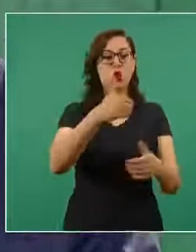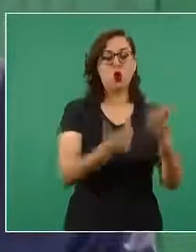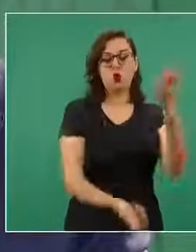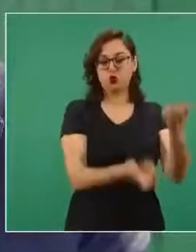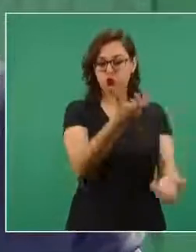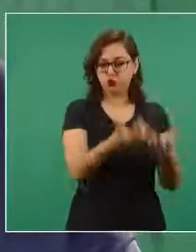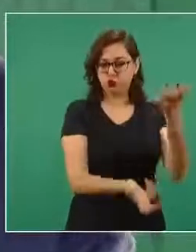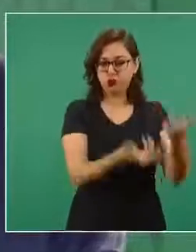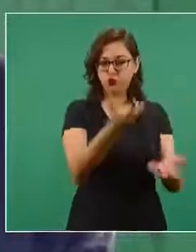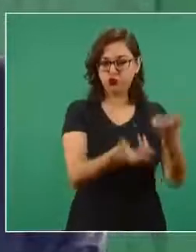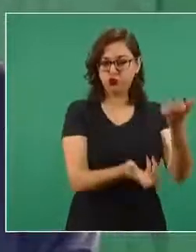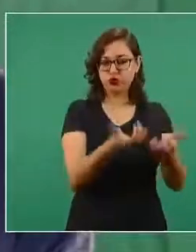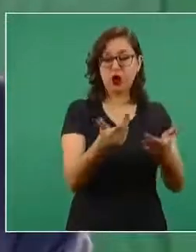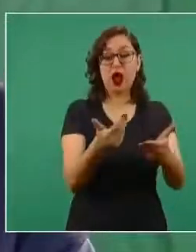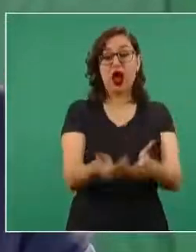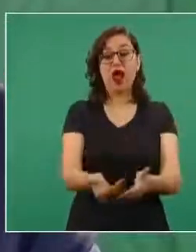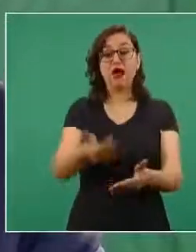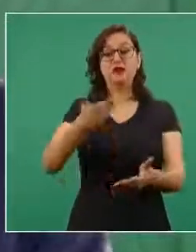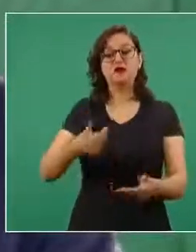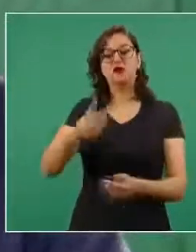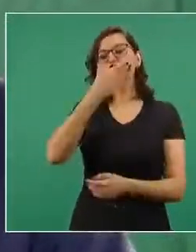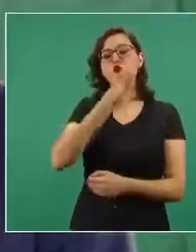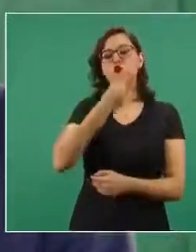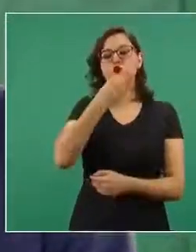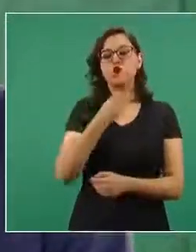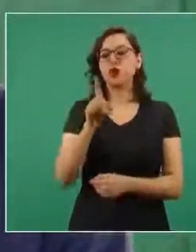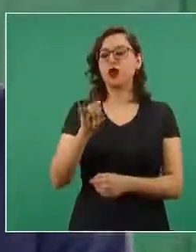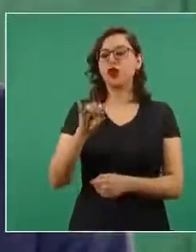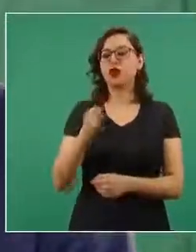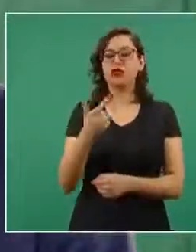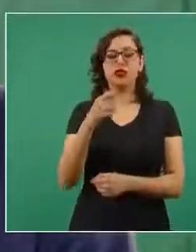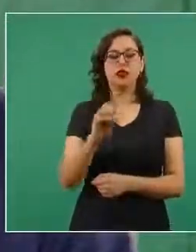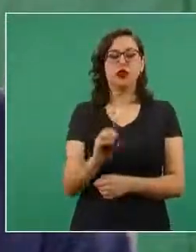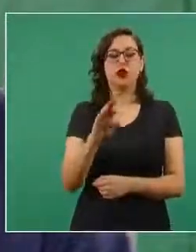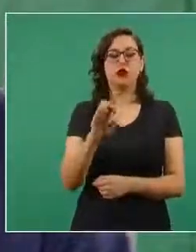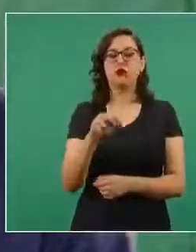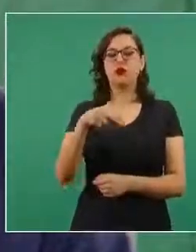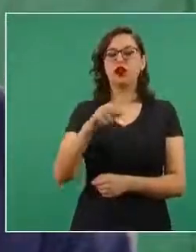subió a la tribuna Diego Fernández de Ceballos,